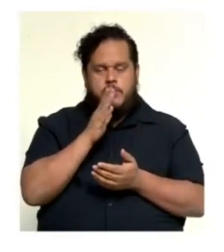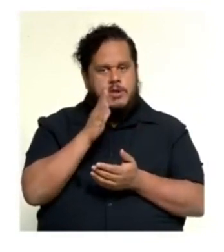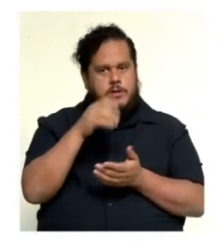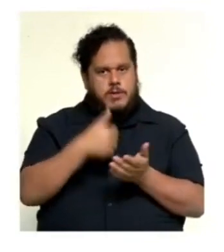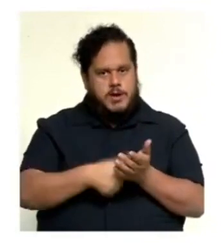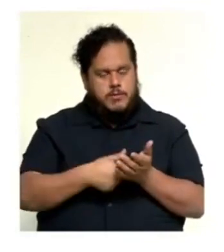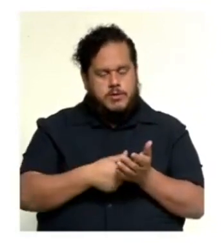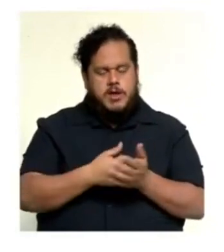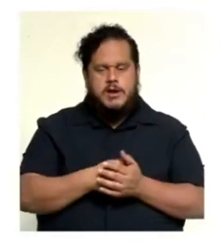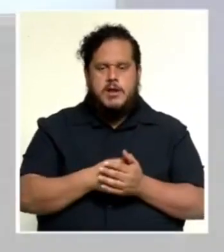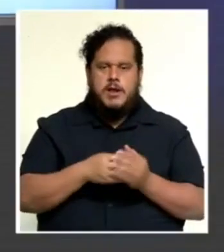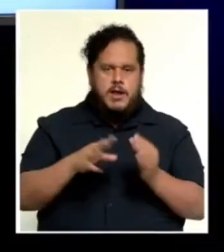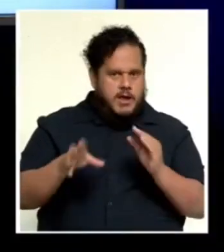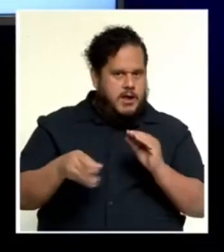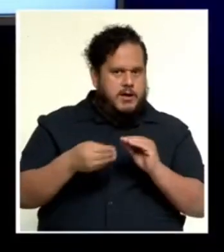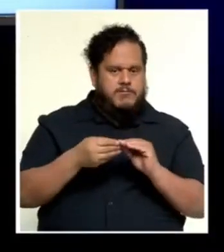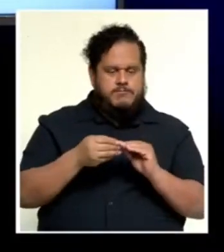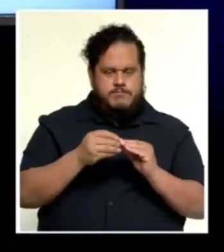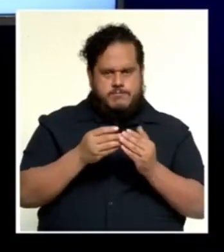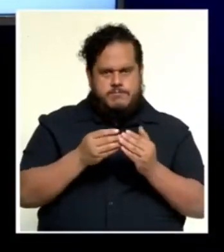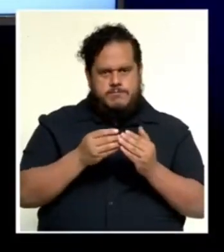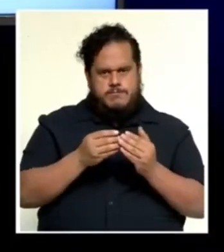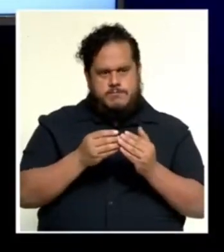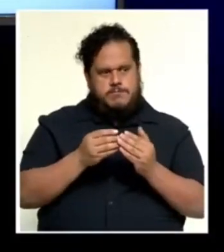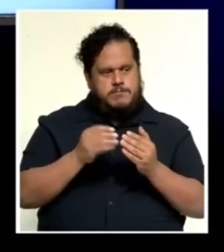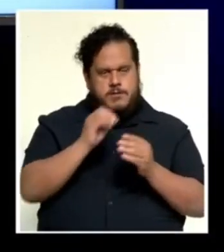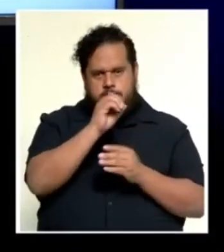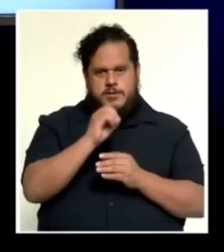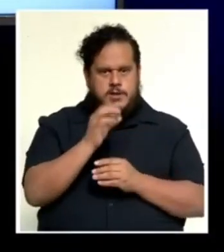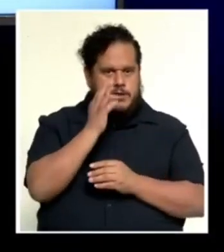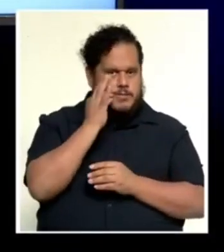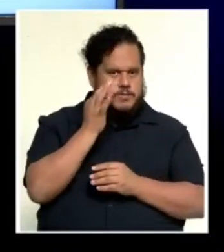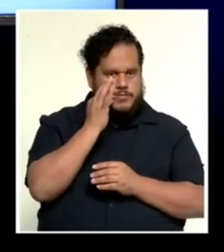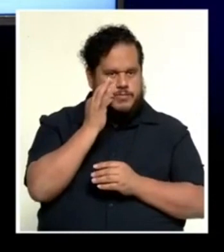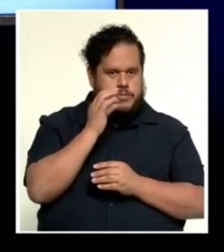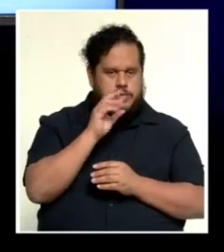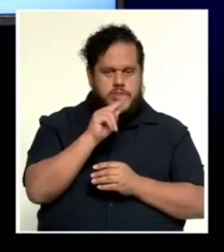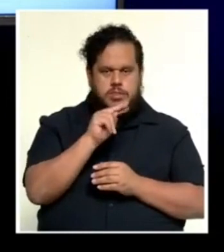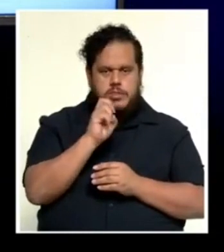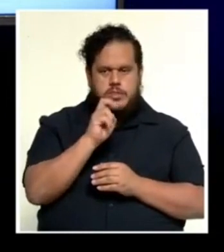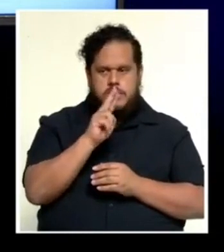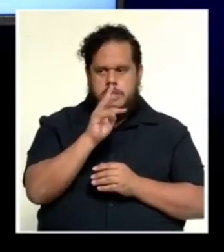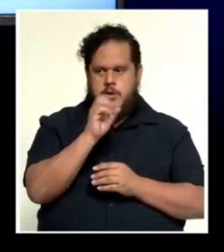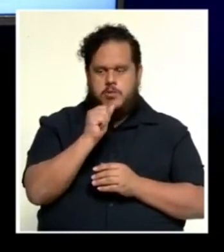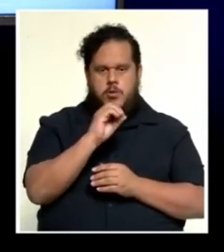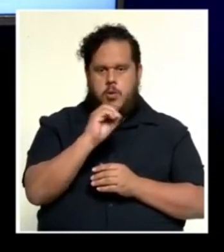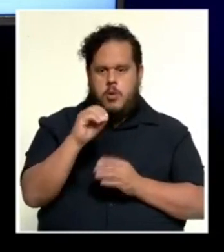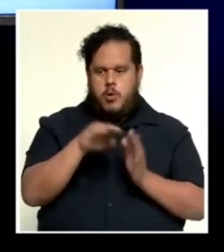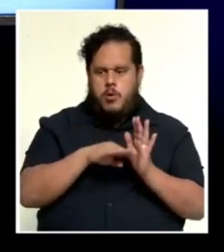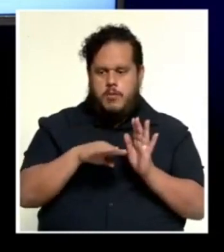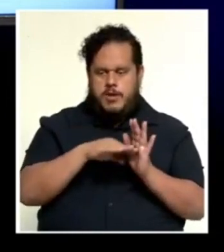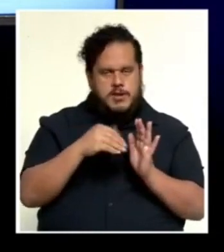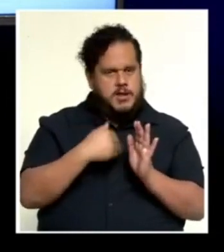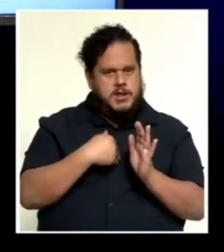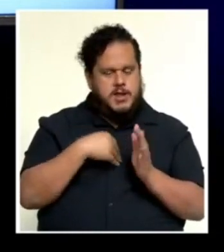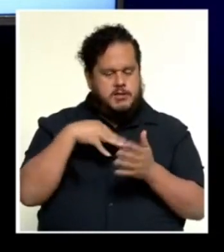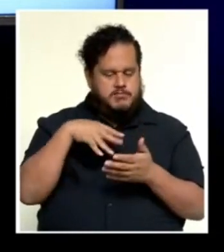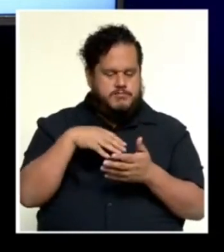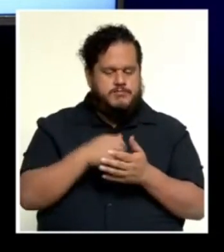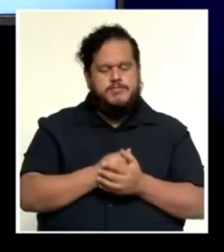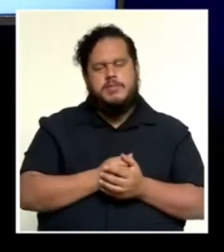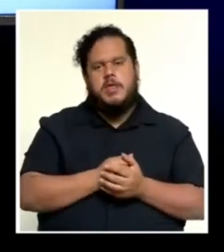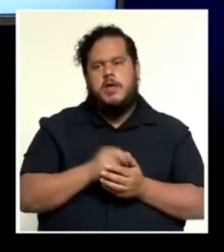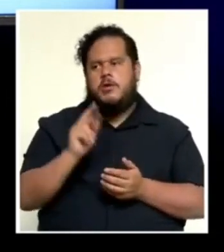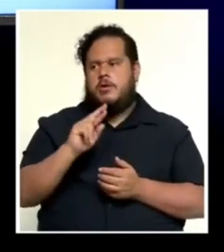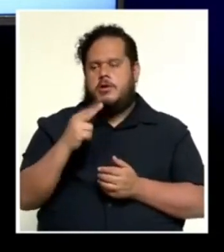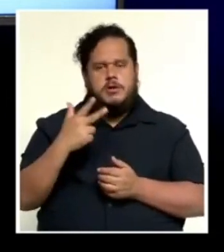el porcentaje que tiene don José María en el porcentaje, digamos, neutro o porcentaje base que tiene según el estudio,